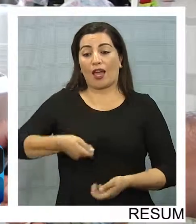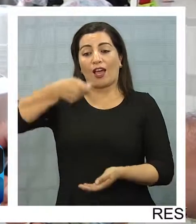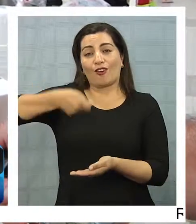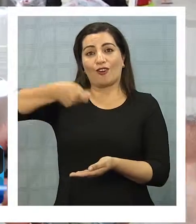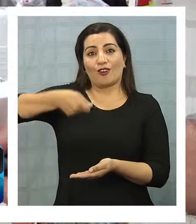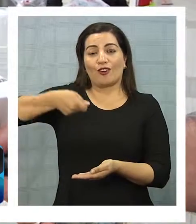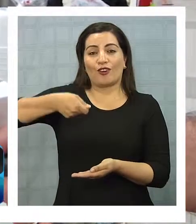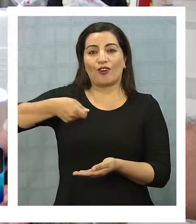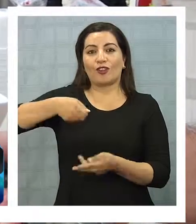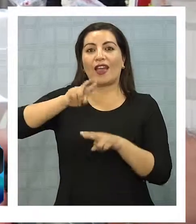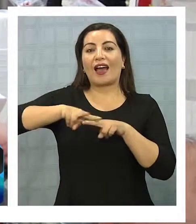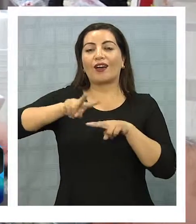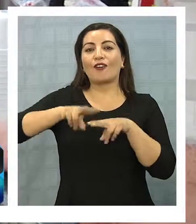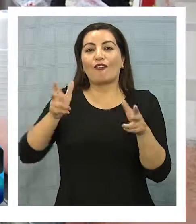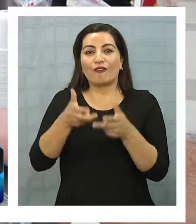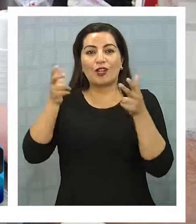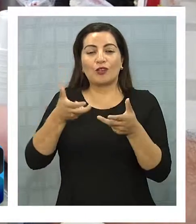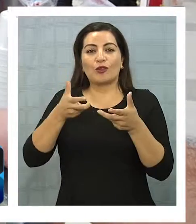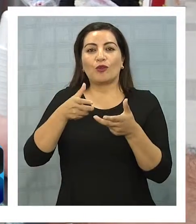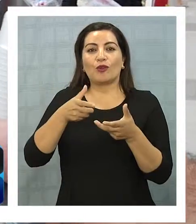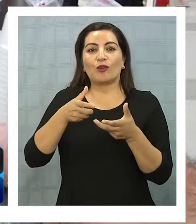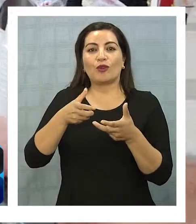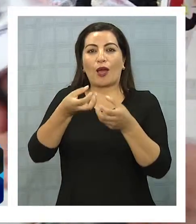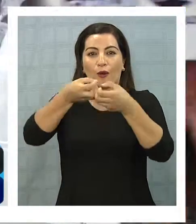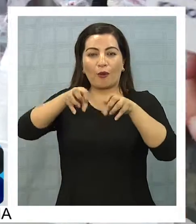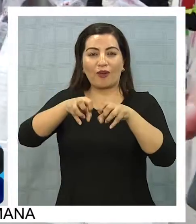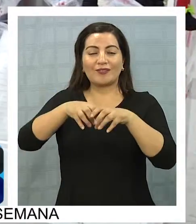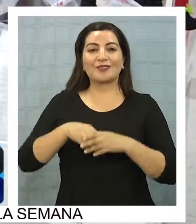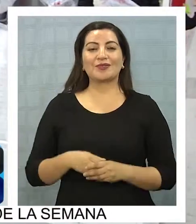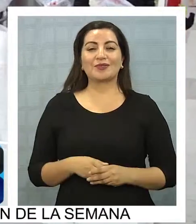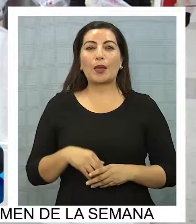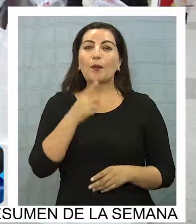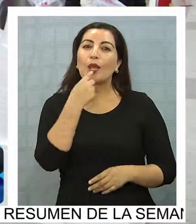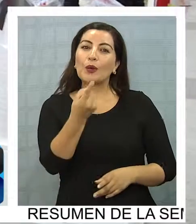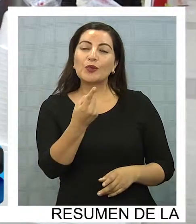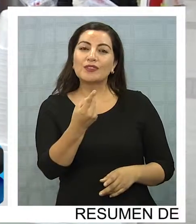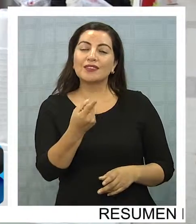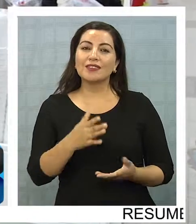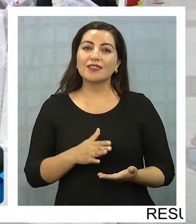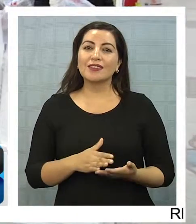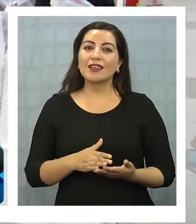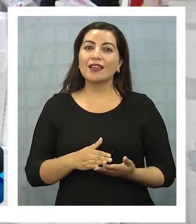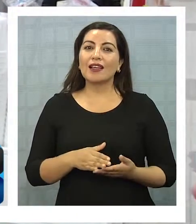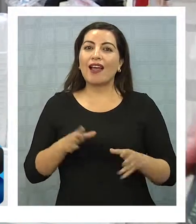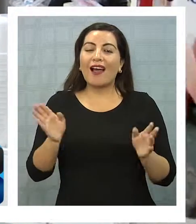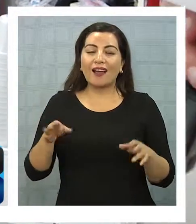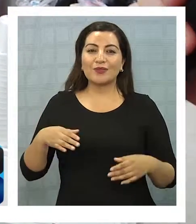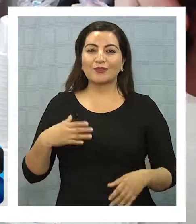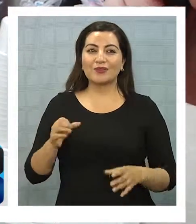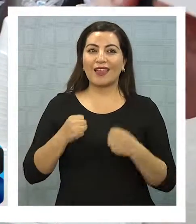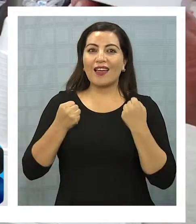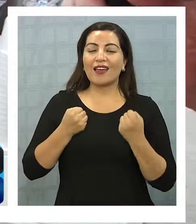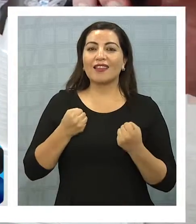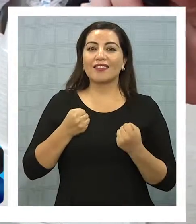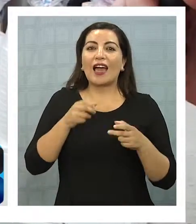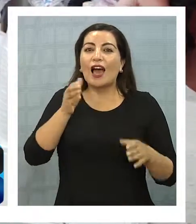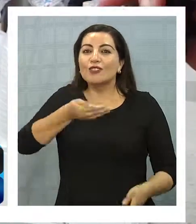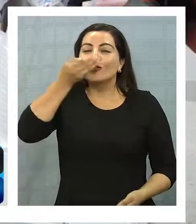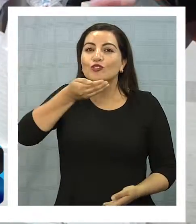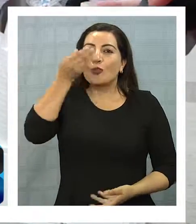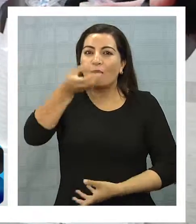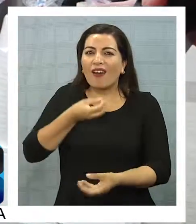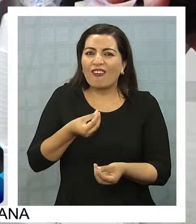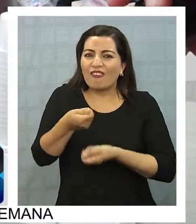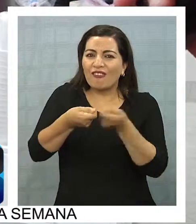hacemos con verdurita y hueito y queda recargadito Oiga, ¿qué tal ha resultado este emprendimiento de vender consomé? Es